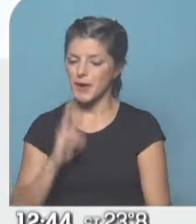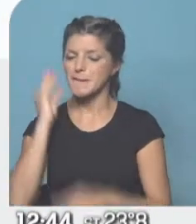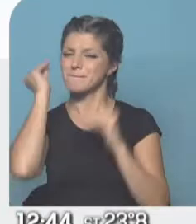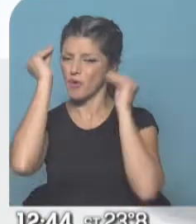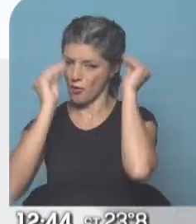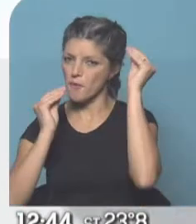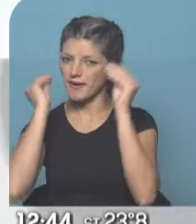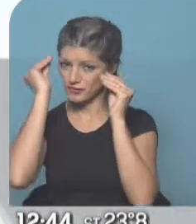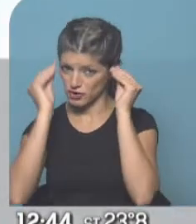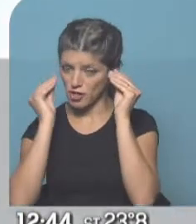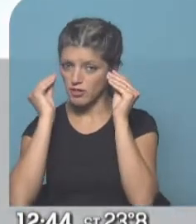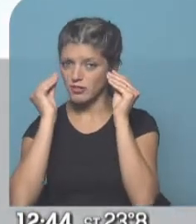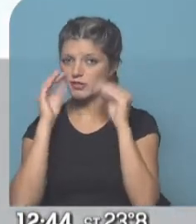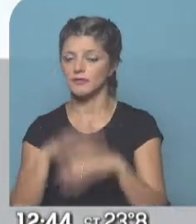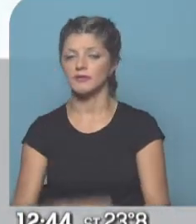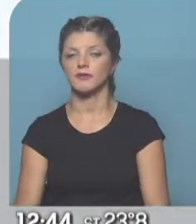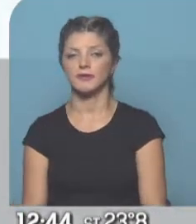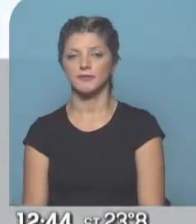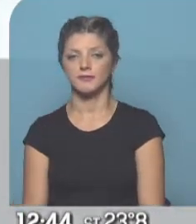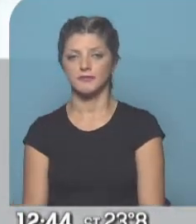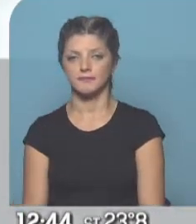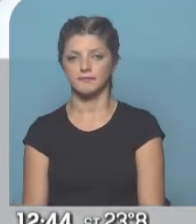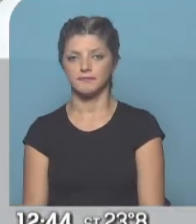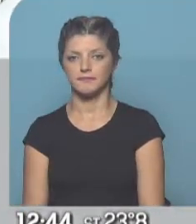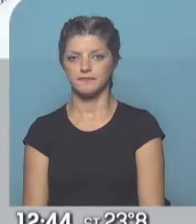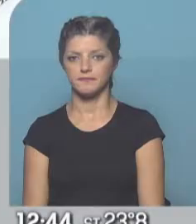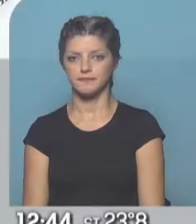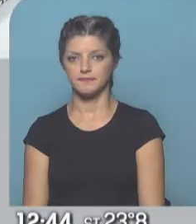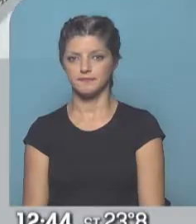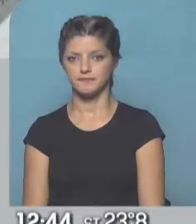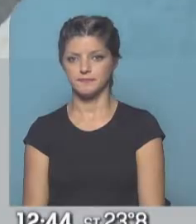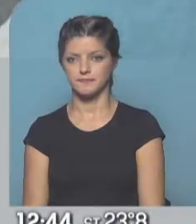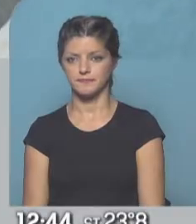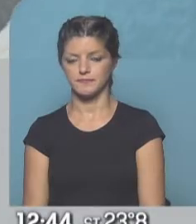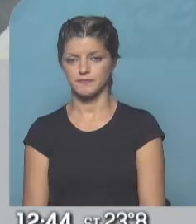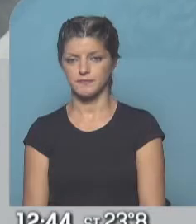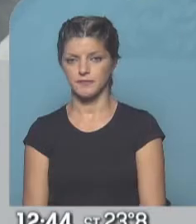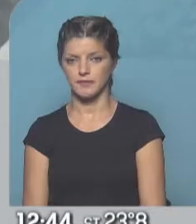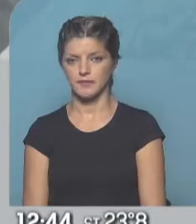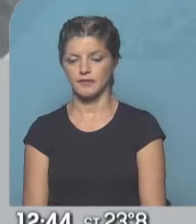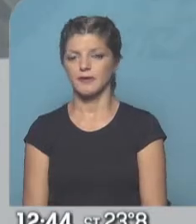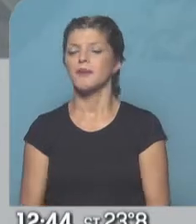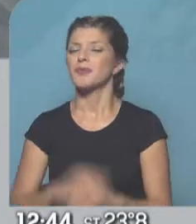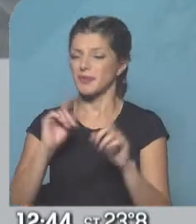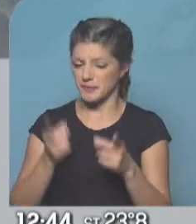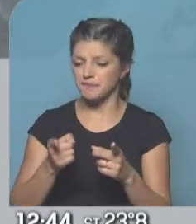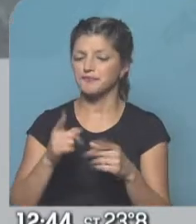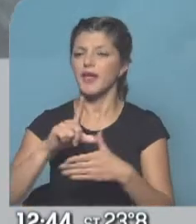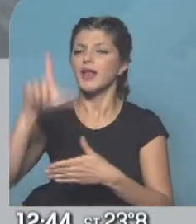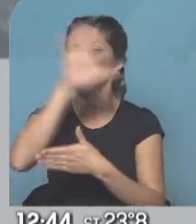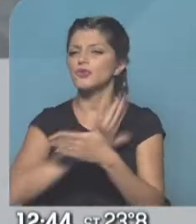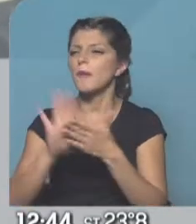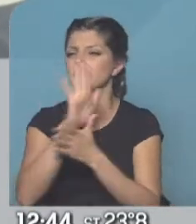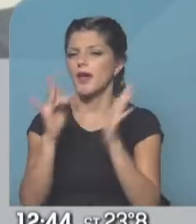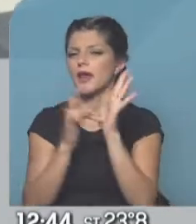grande, y sobre todo, sabiendo que la Iglesia latinoamericana históricamente tiene conflicto